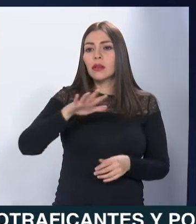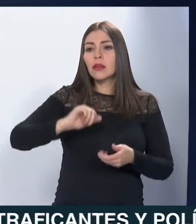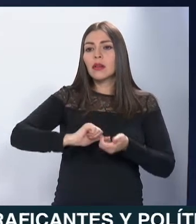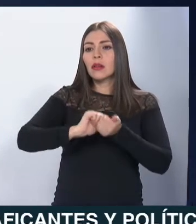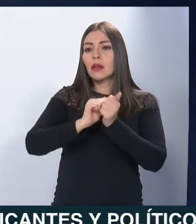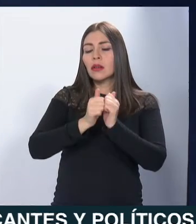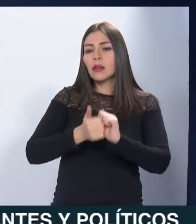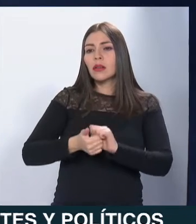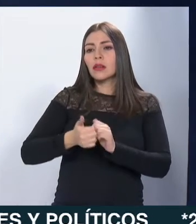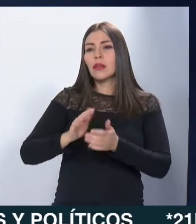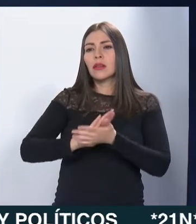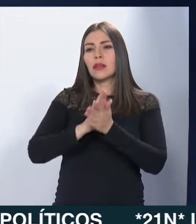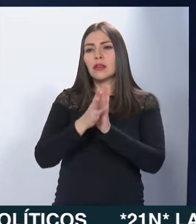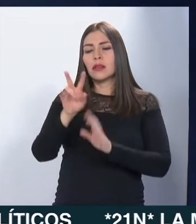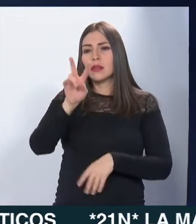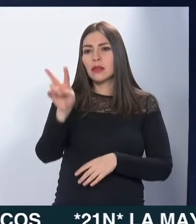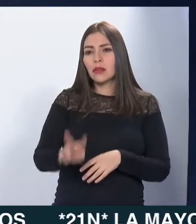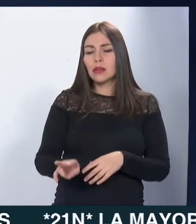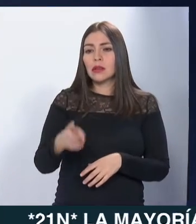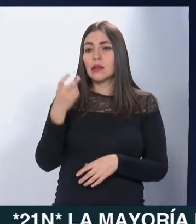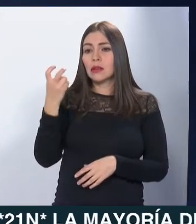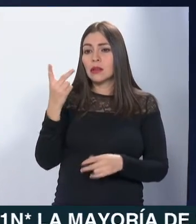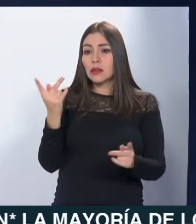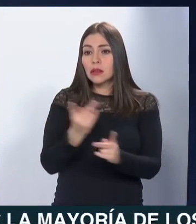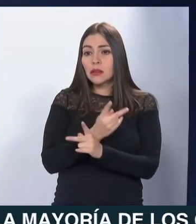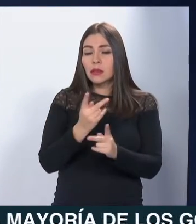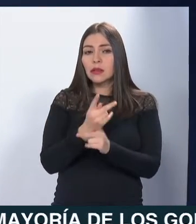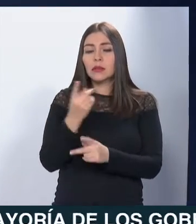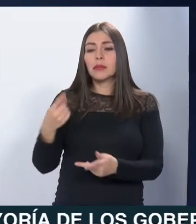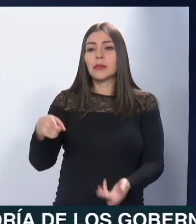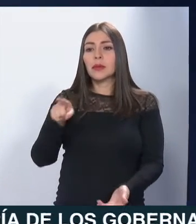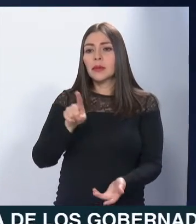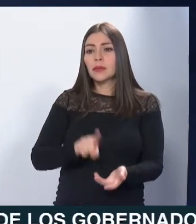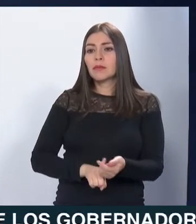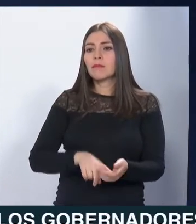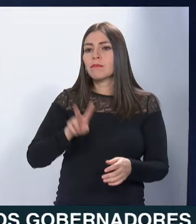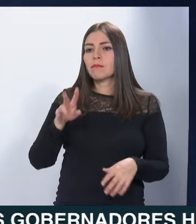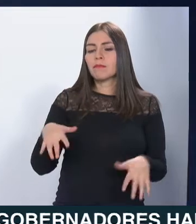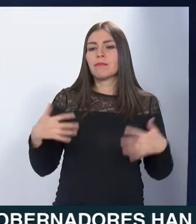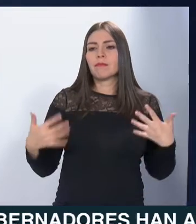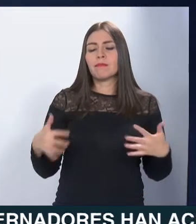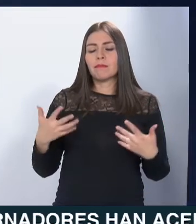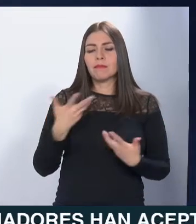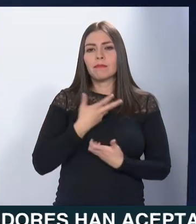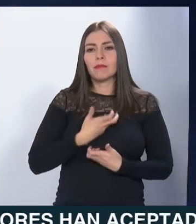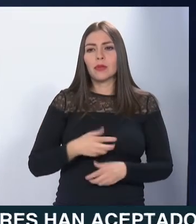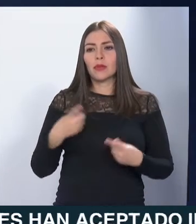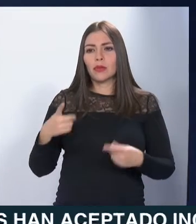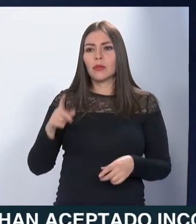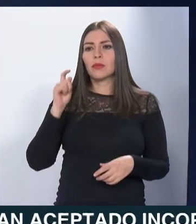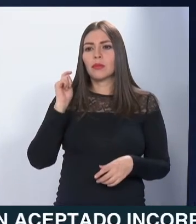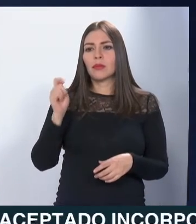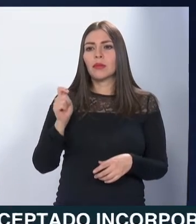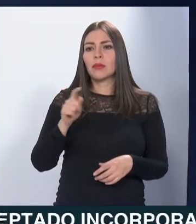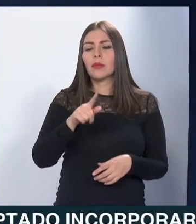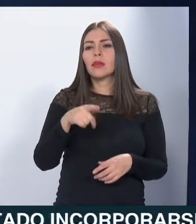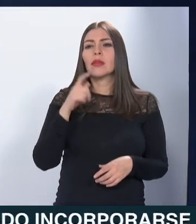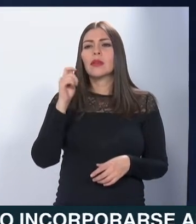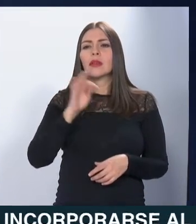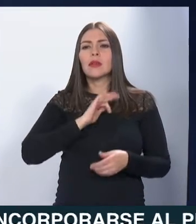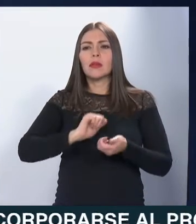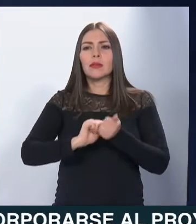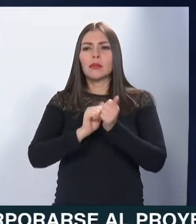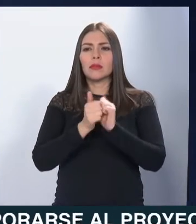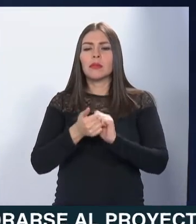cruel realidad. Y ahí están los efectos muy dolorosos de lo que podemos considerar el